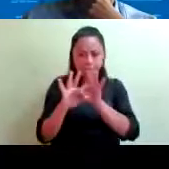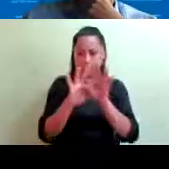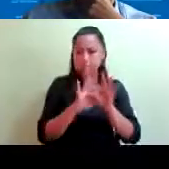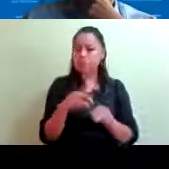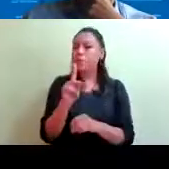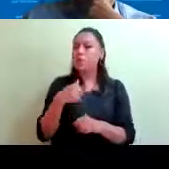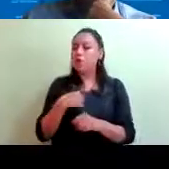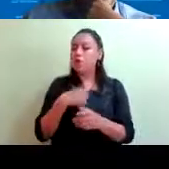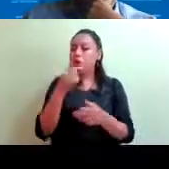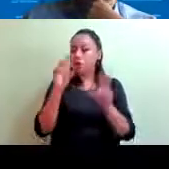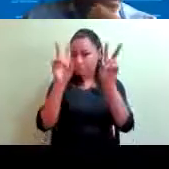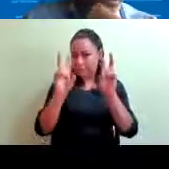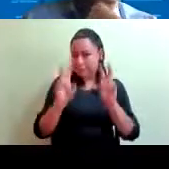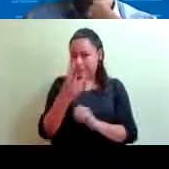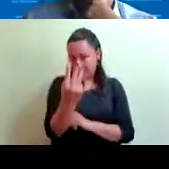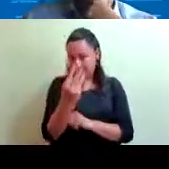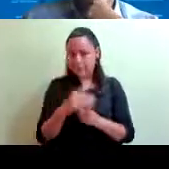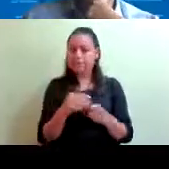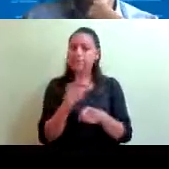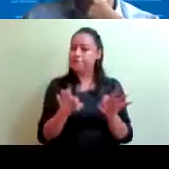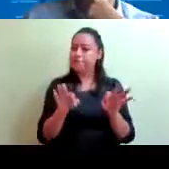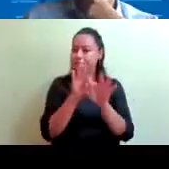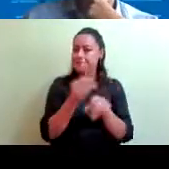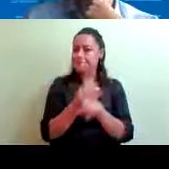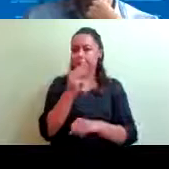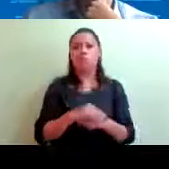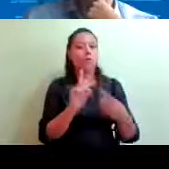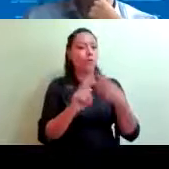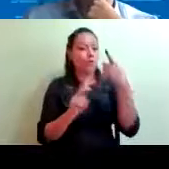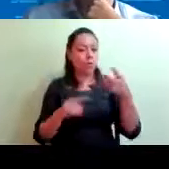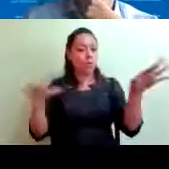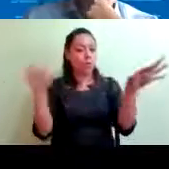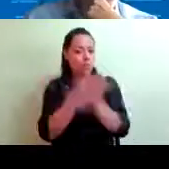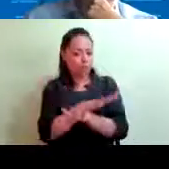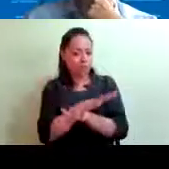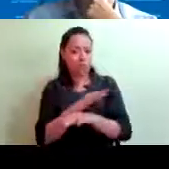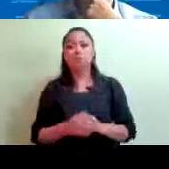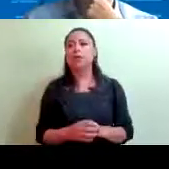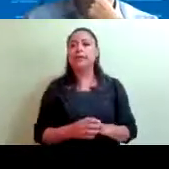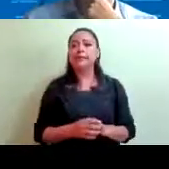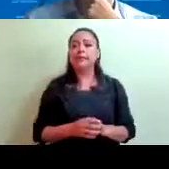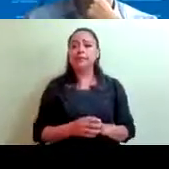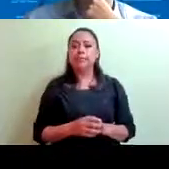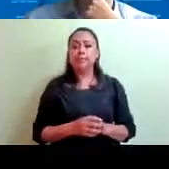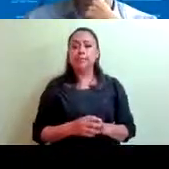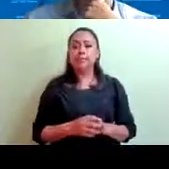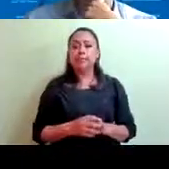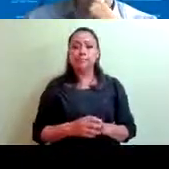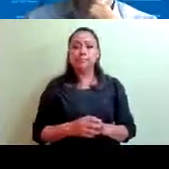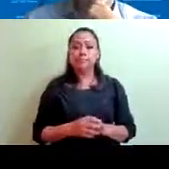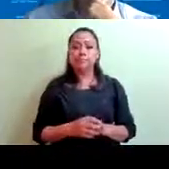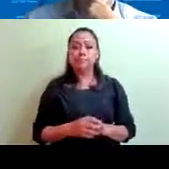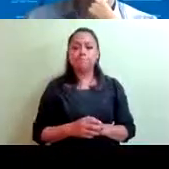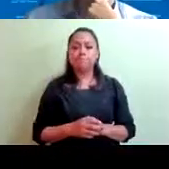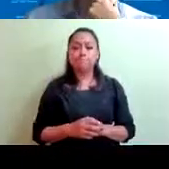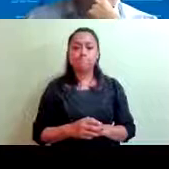temas principales. El primero es el cambio en la manera en que planificamos y priorizamos inversiones